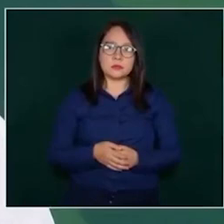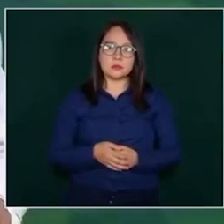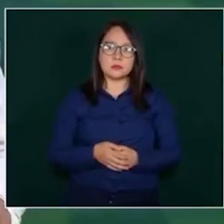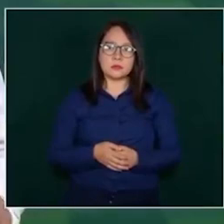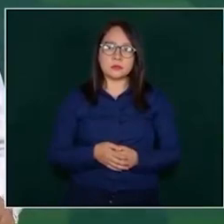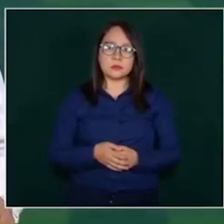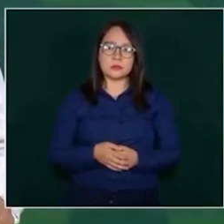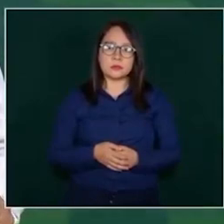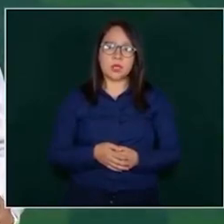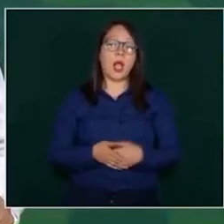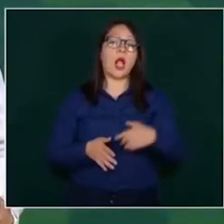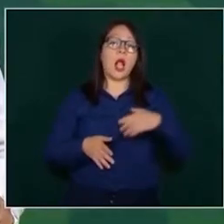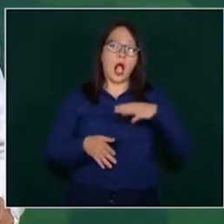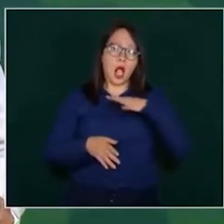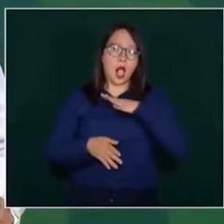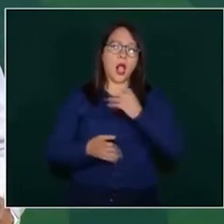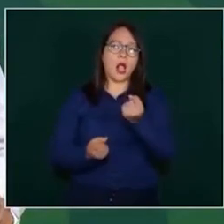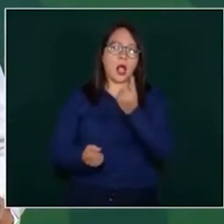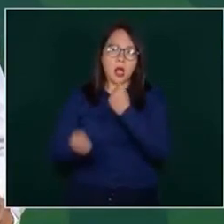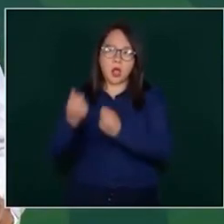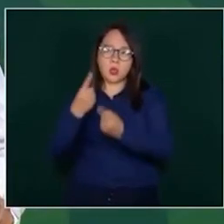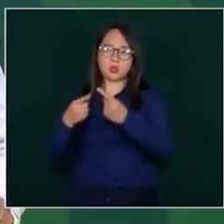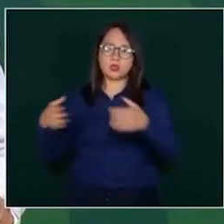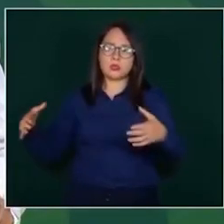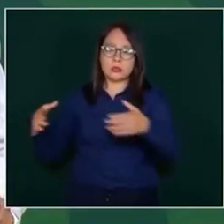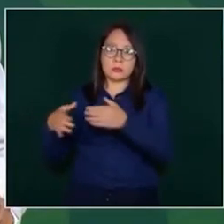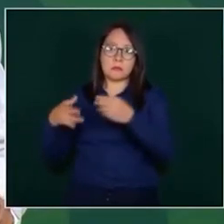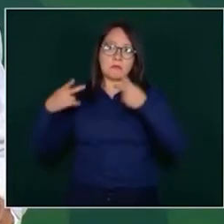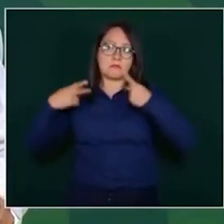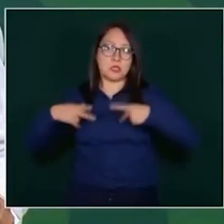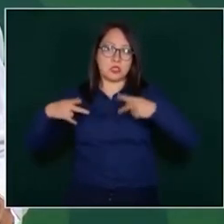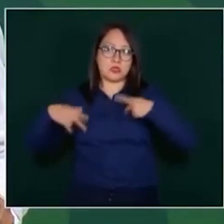supuestos, porque no me consta,